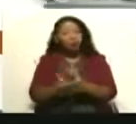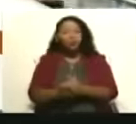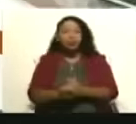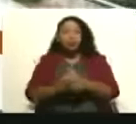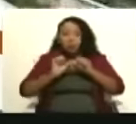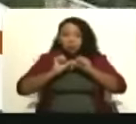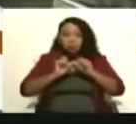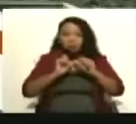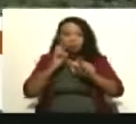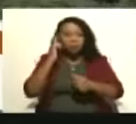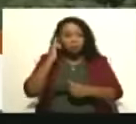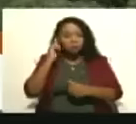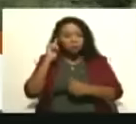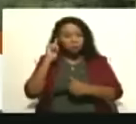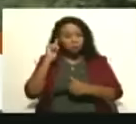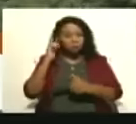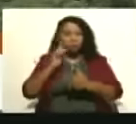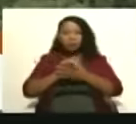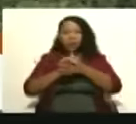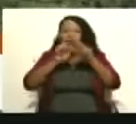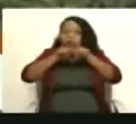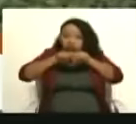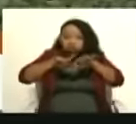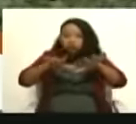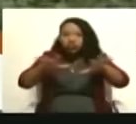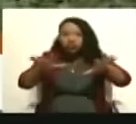mantenemos el despliegue